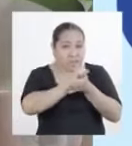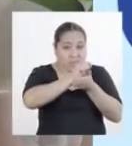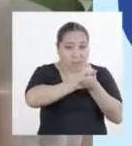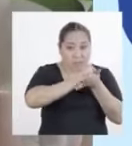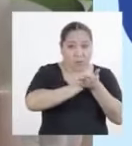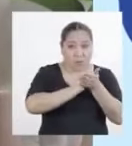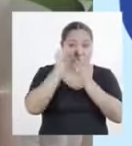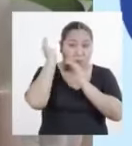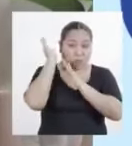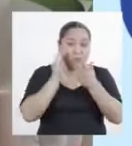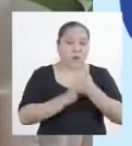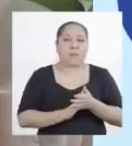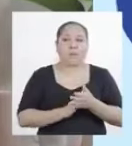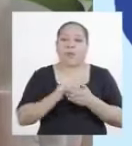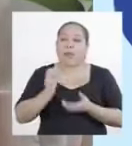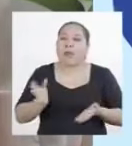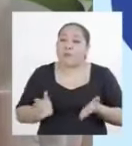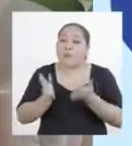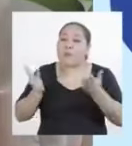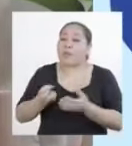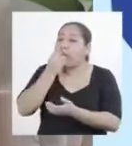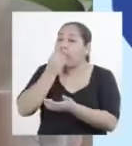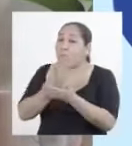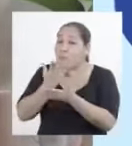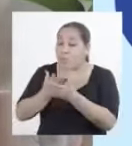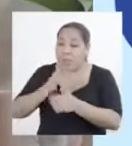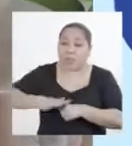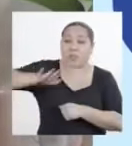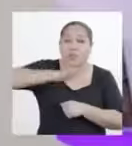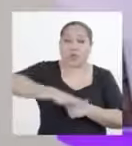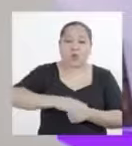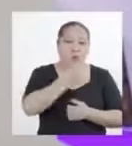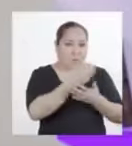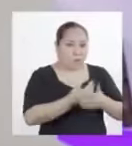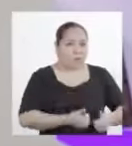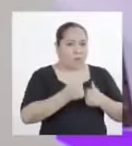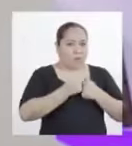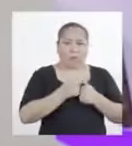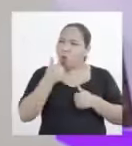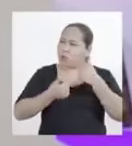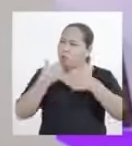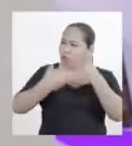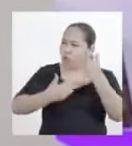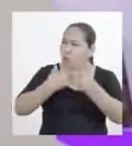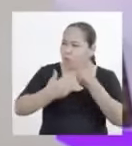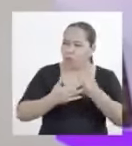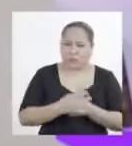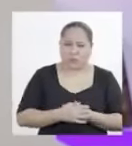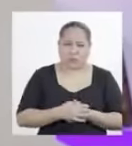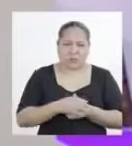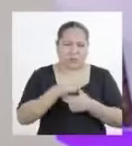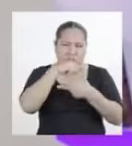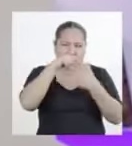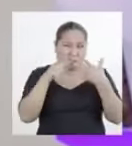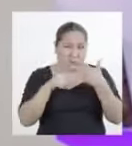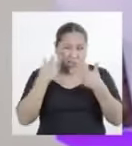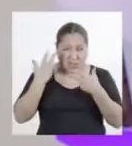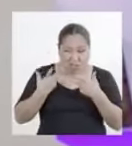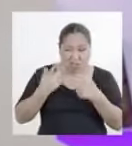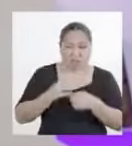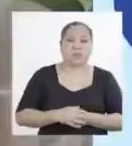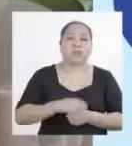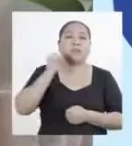la escritura de un discurso para fomentar bien común y el buen vivir ¿Y qué pasos debemos seguir para escribir un discurso? Creo que